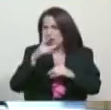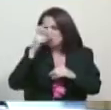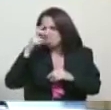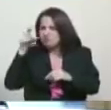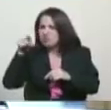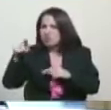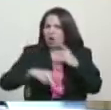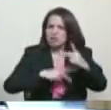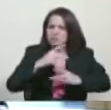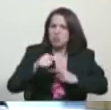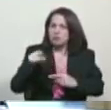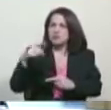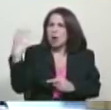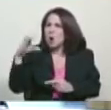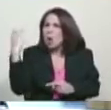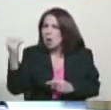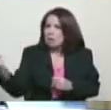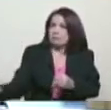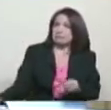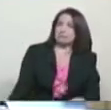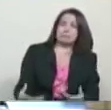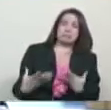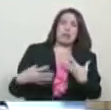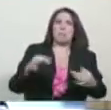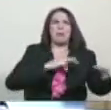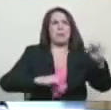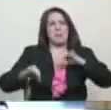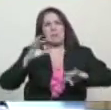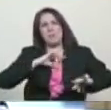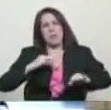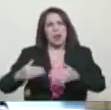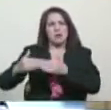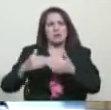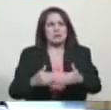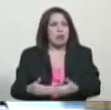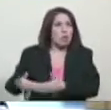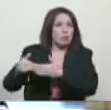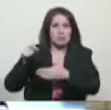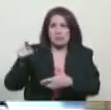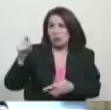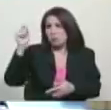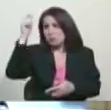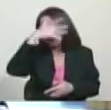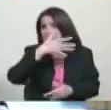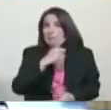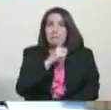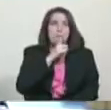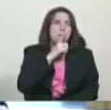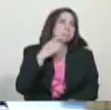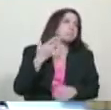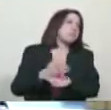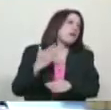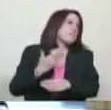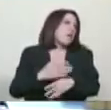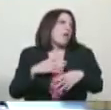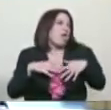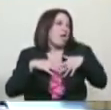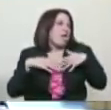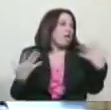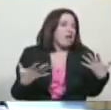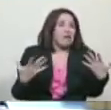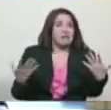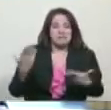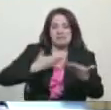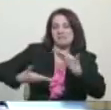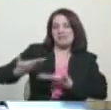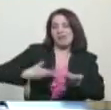en Colombia y que infecta y destruye a la juventud estadounidense. Donald Trump calla sobre la cocaína y el tráfico de